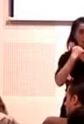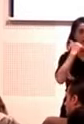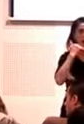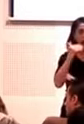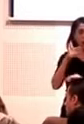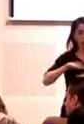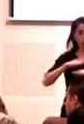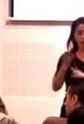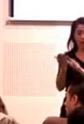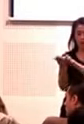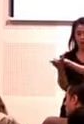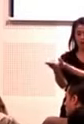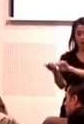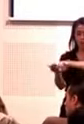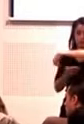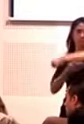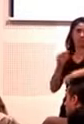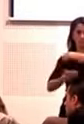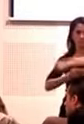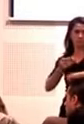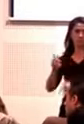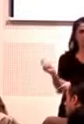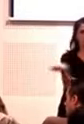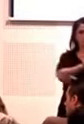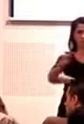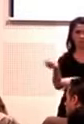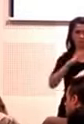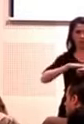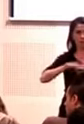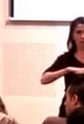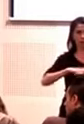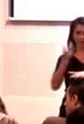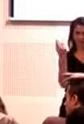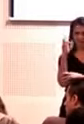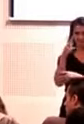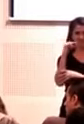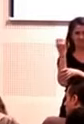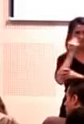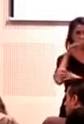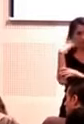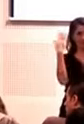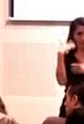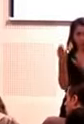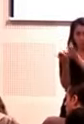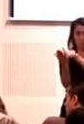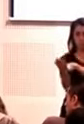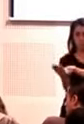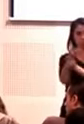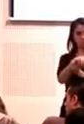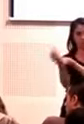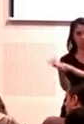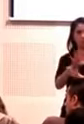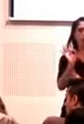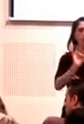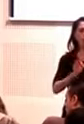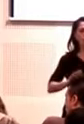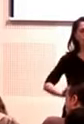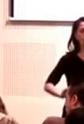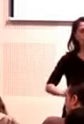para sujetar una mano que no tiene tanta movilidad, o vibradores en los apoyabrazos de las sillas,